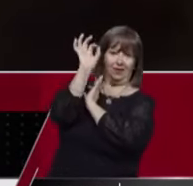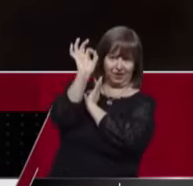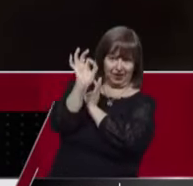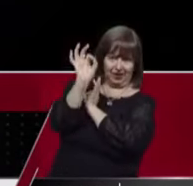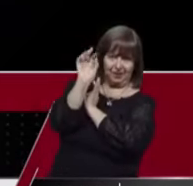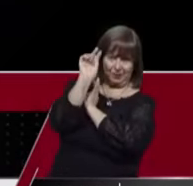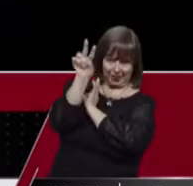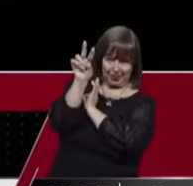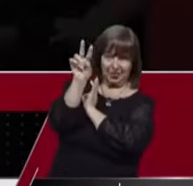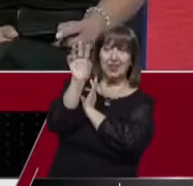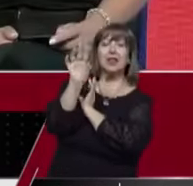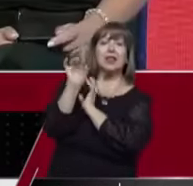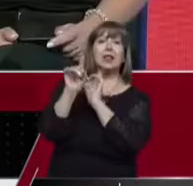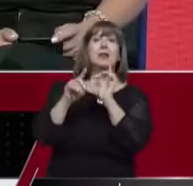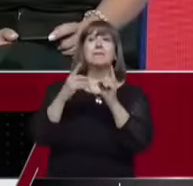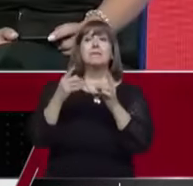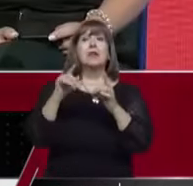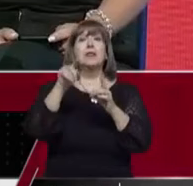no? Lógico.